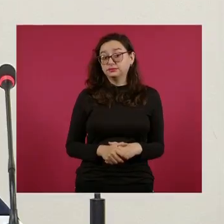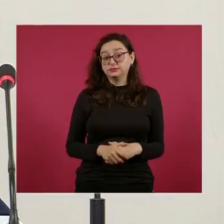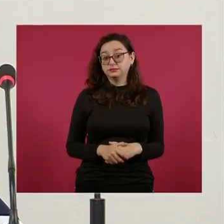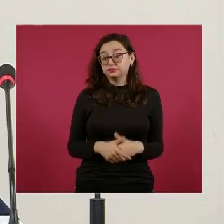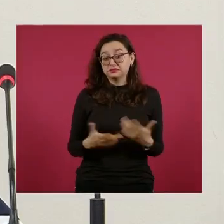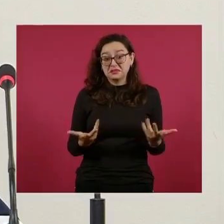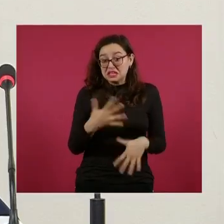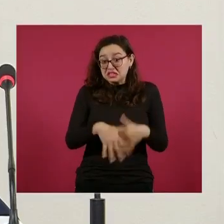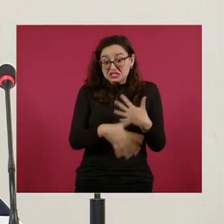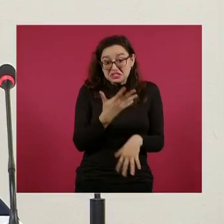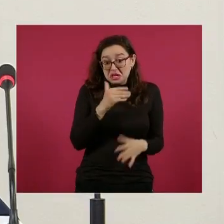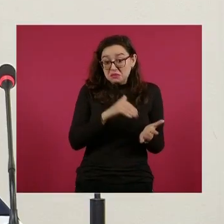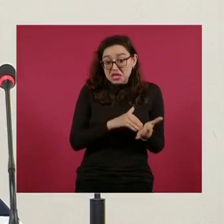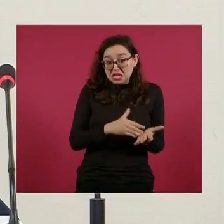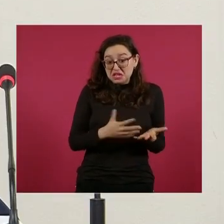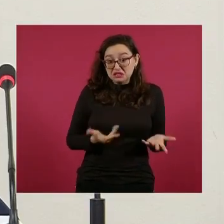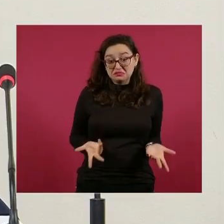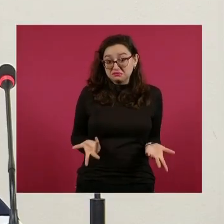10, 15 mil.